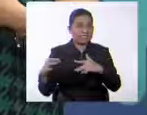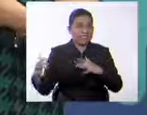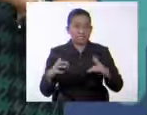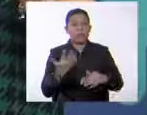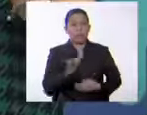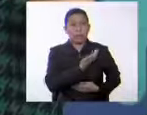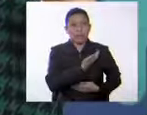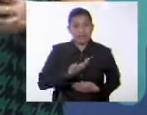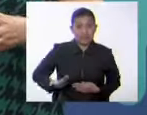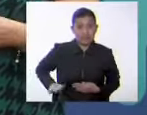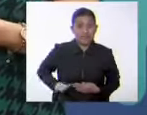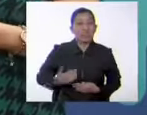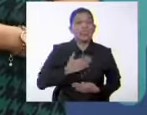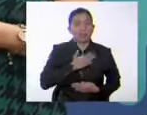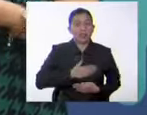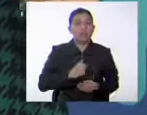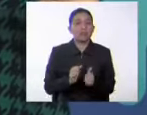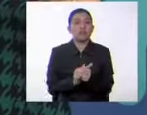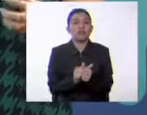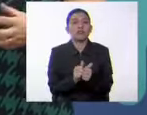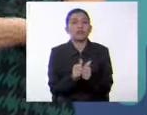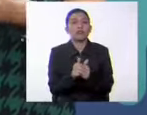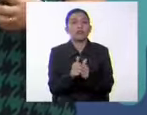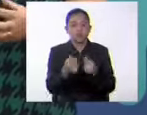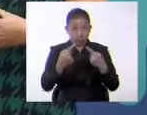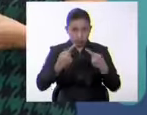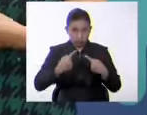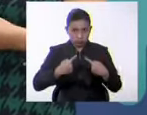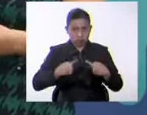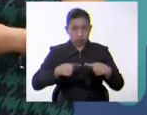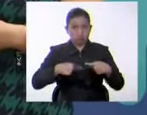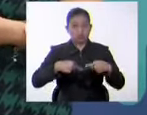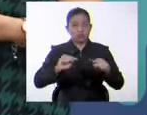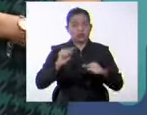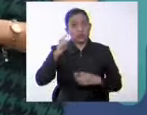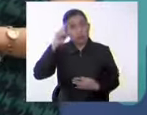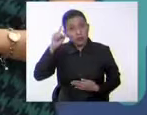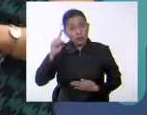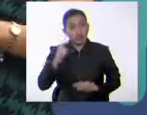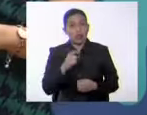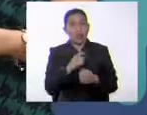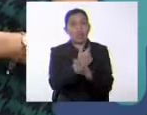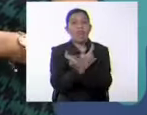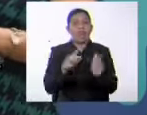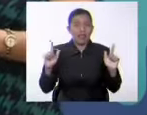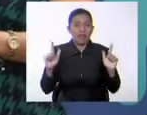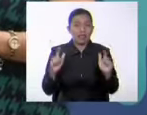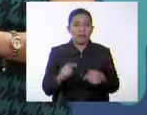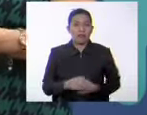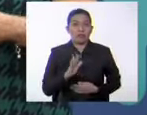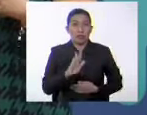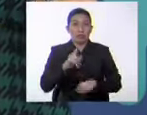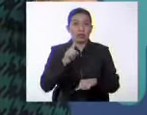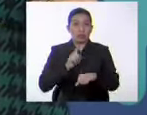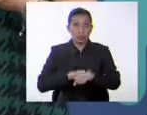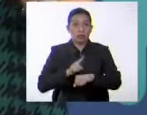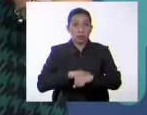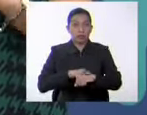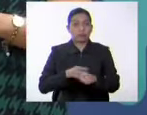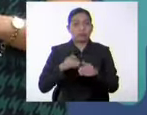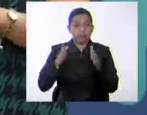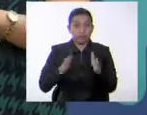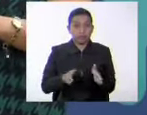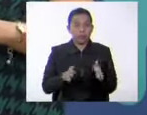seguir avanzando para seguir construyendo esas ideas liberales. Hay que decir que en ese periodo también jugó